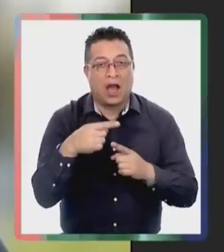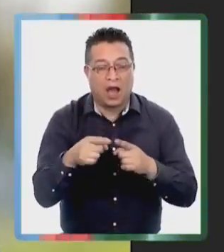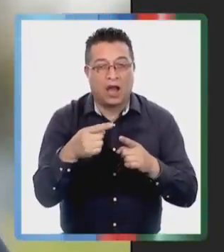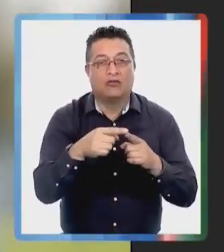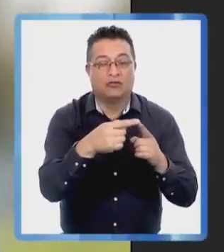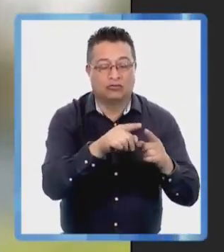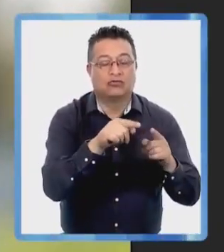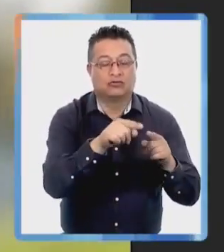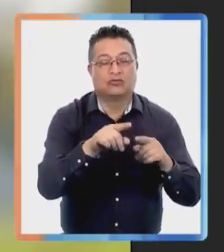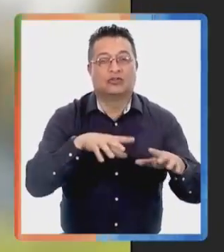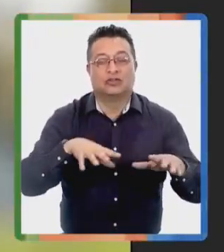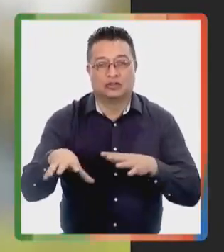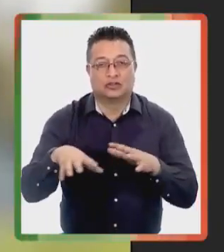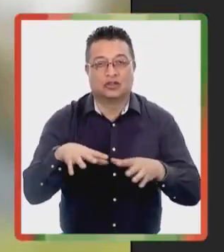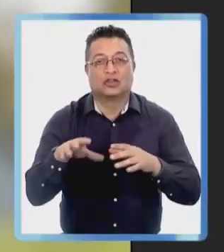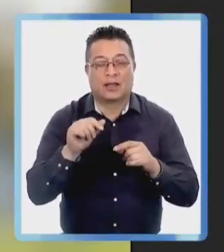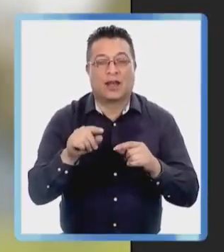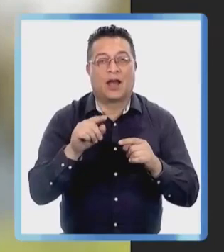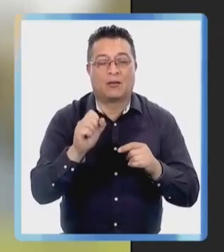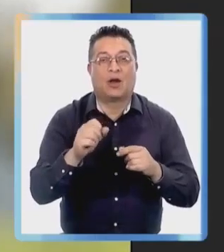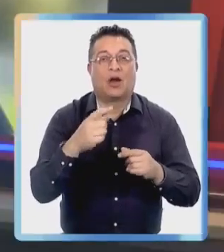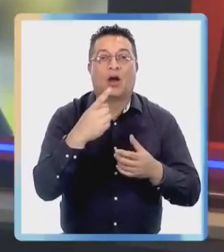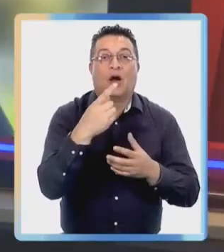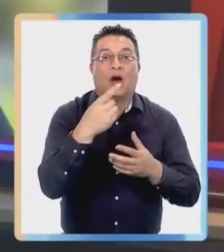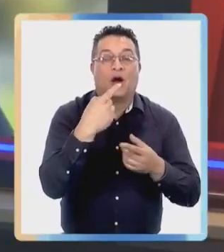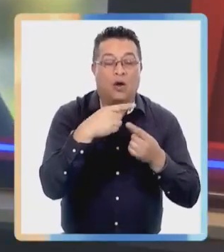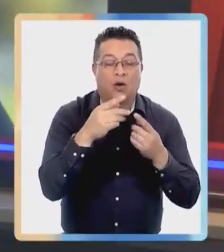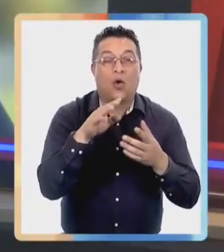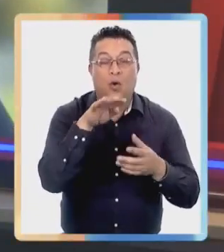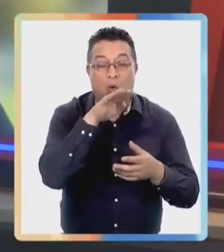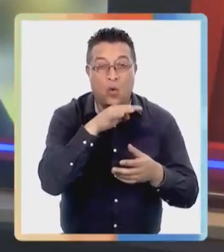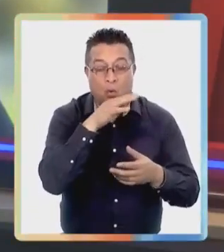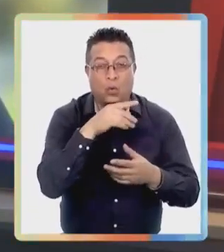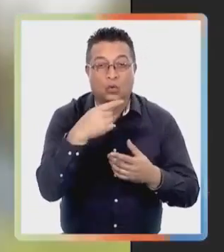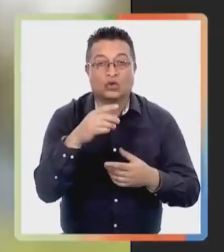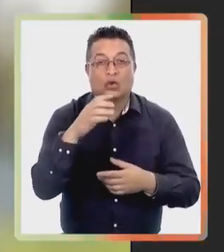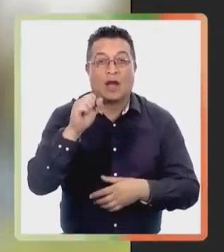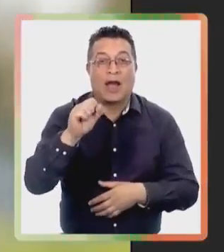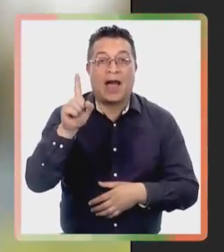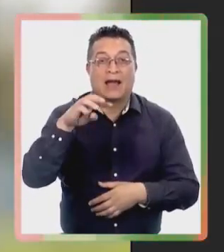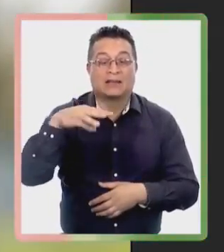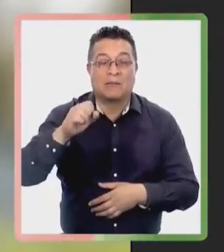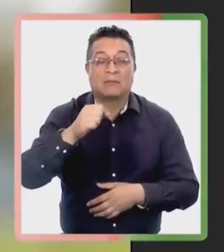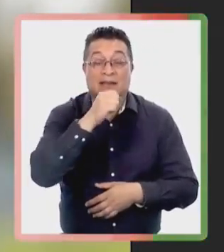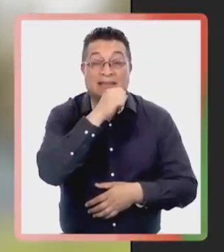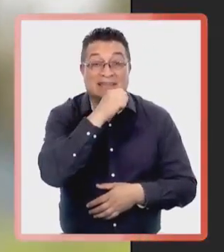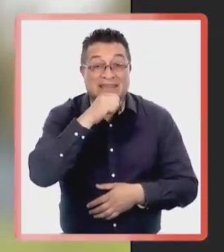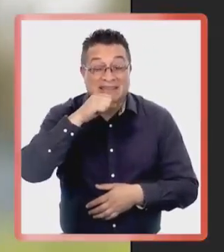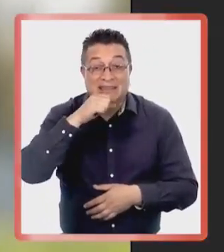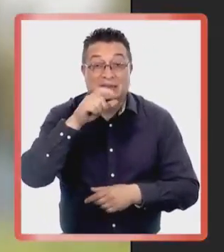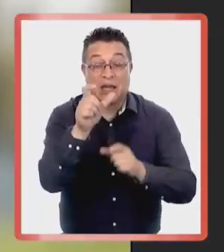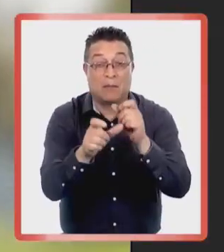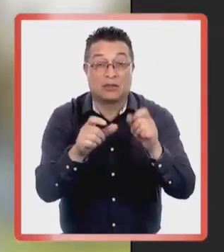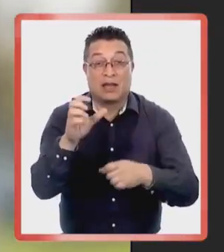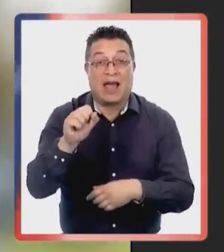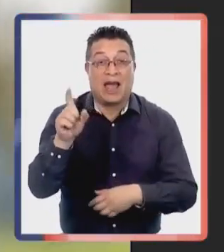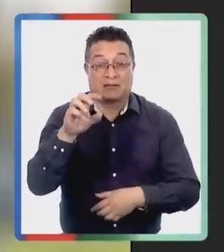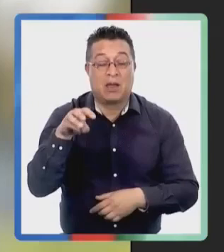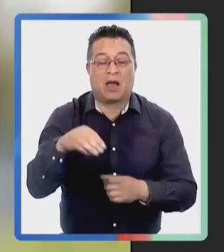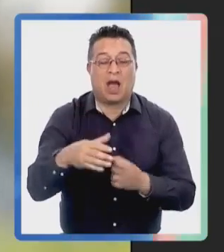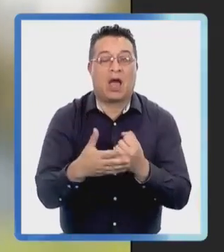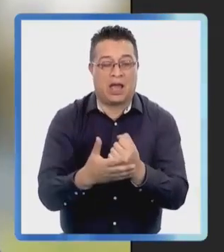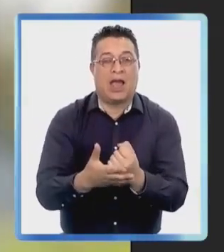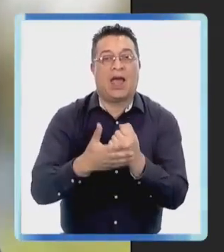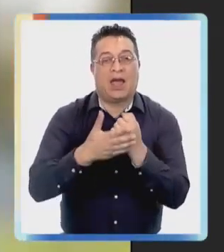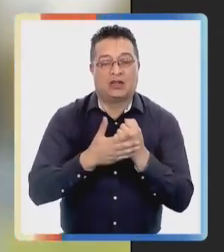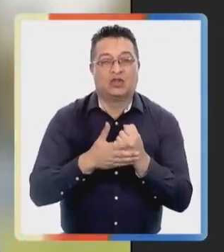y ese tipo de aparatos que se usan en el asma o en climas muy secos para pacientes asmáticos ayudan